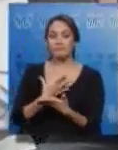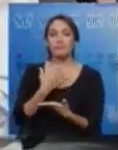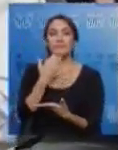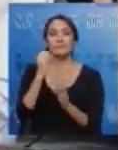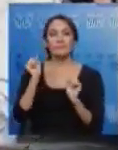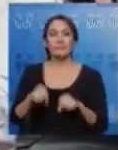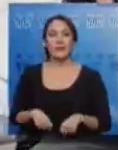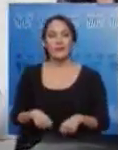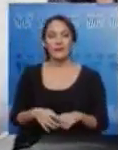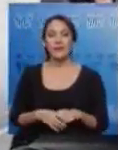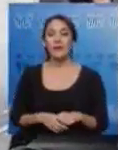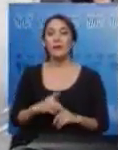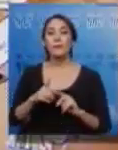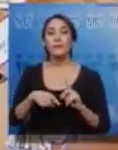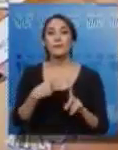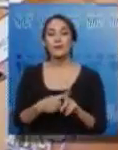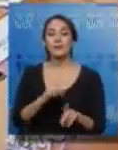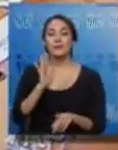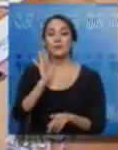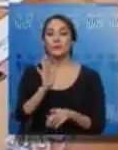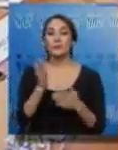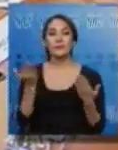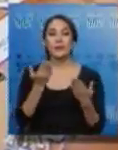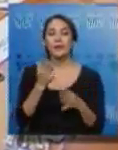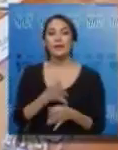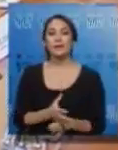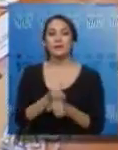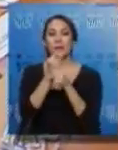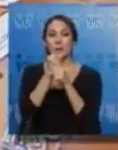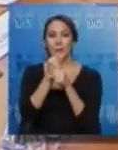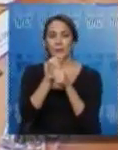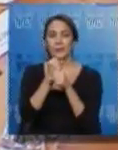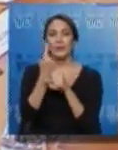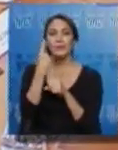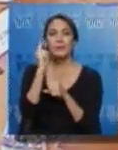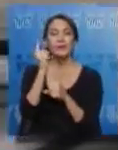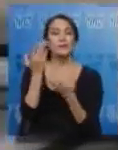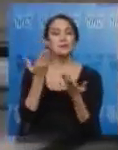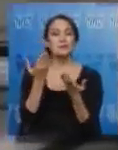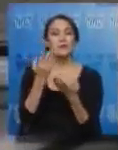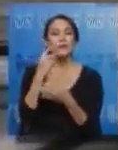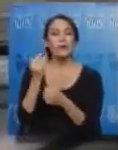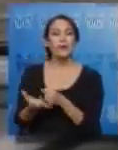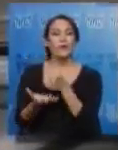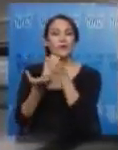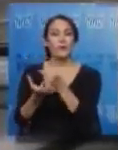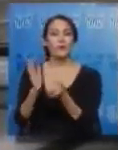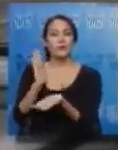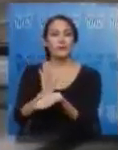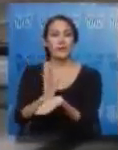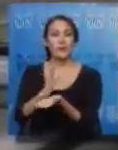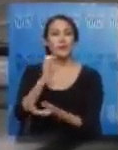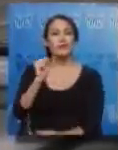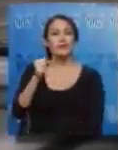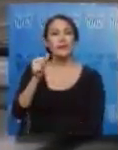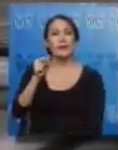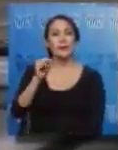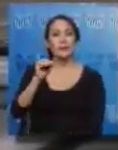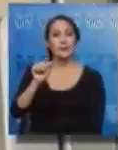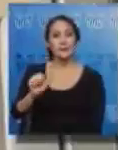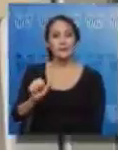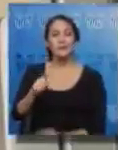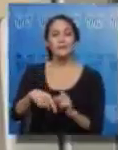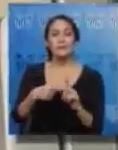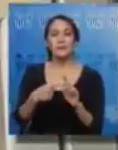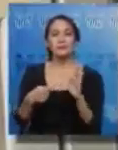explicó también que una vez que entre en vigencia el seguro de desempleo, el fondo de cesantía continuará funcionando y se mantendrá a través de los intereses